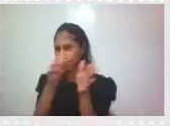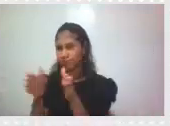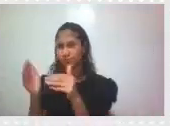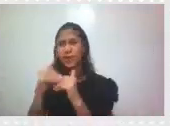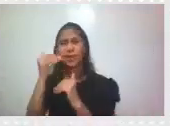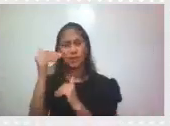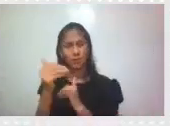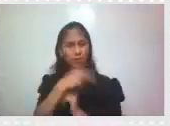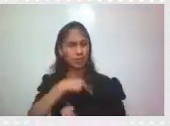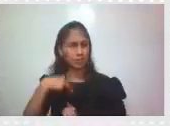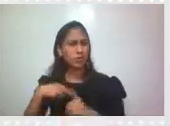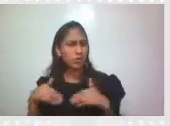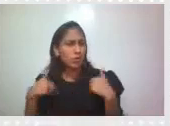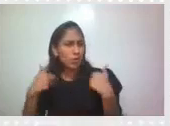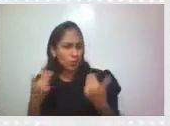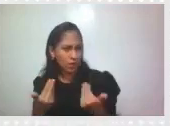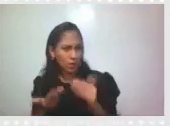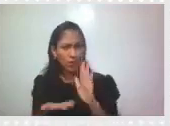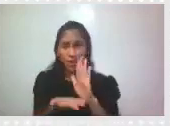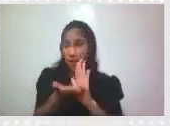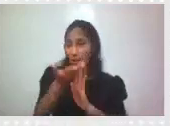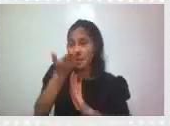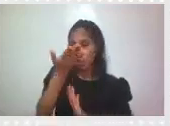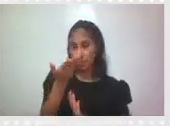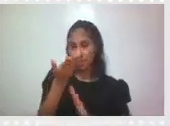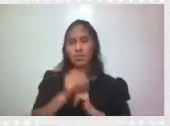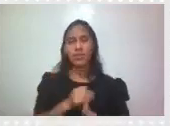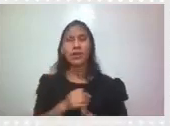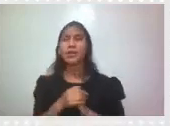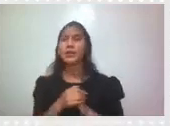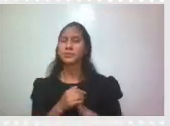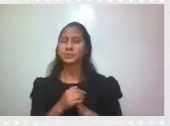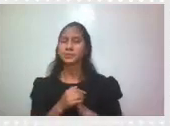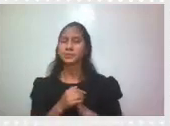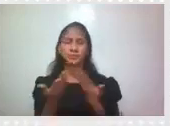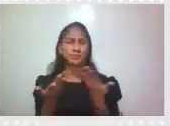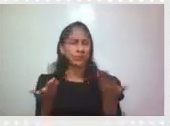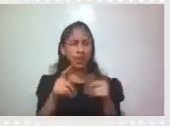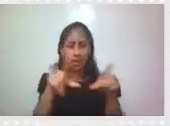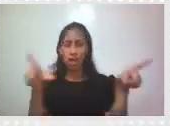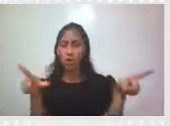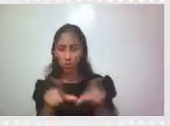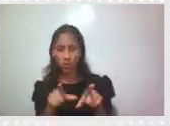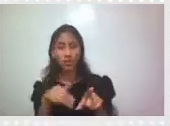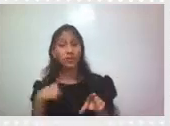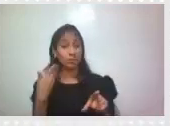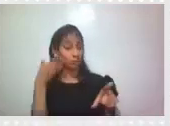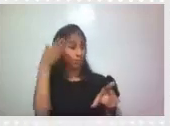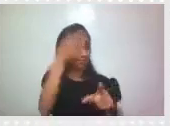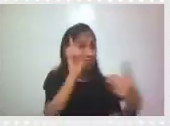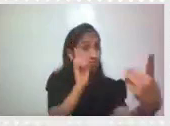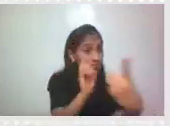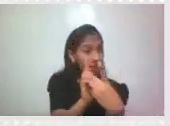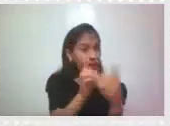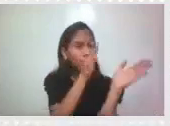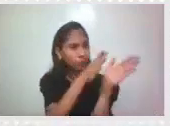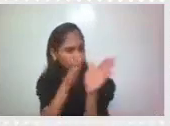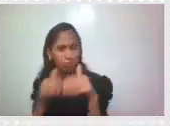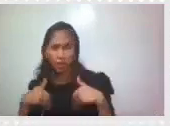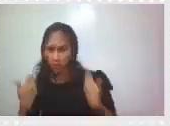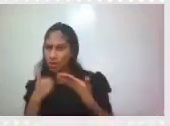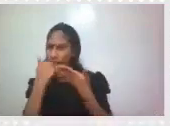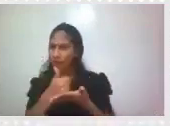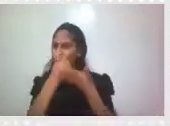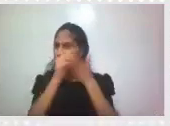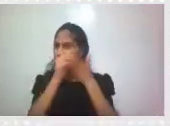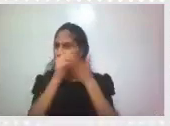nosotros podamos implementar nuestras acciones en lugares donde realmente vaya a ser útil la información. Pero también sabemos que si